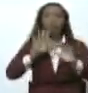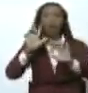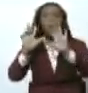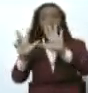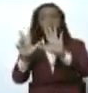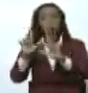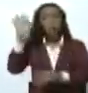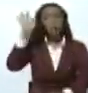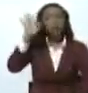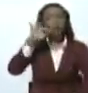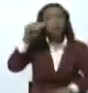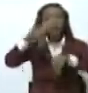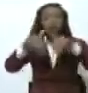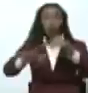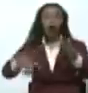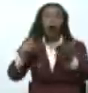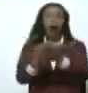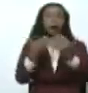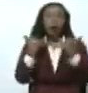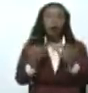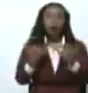45.98% de los votos hasta ahora